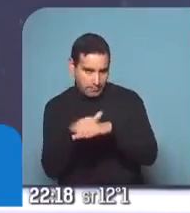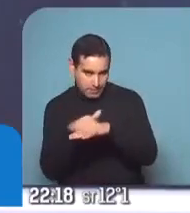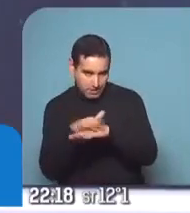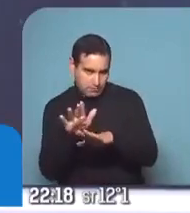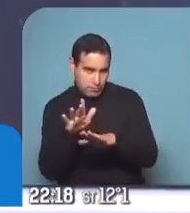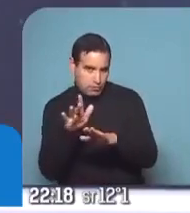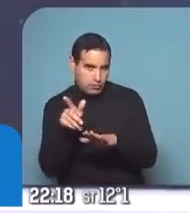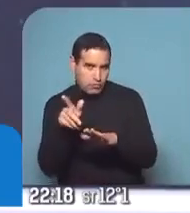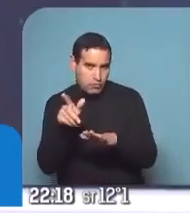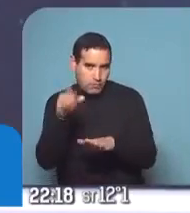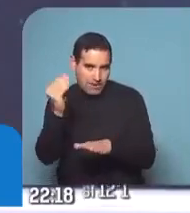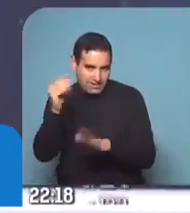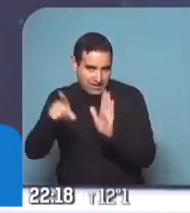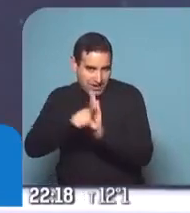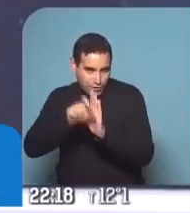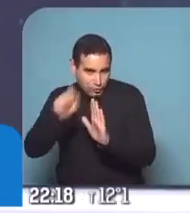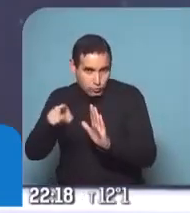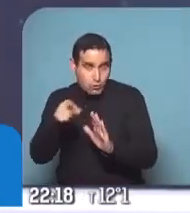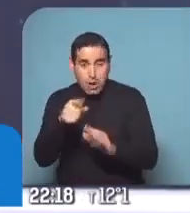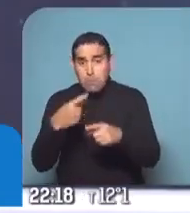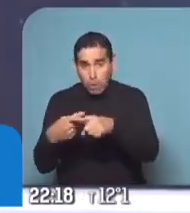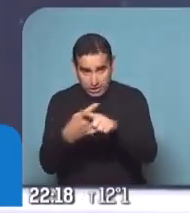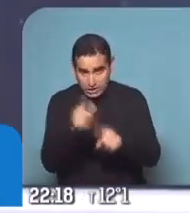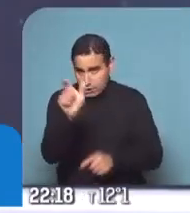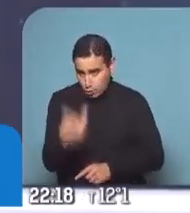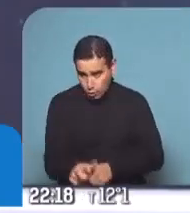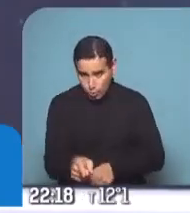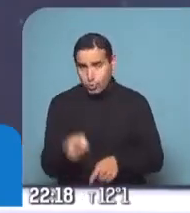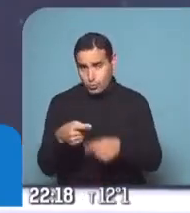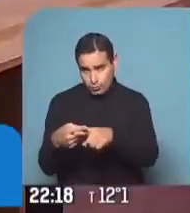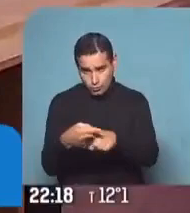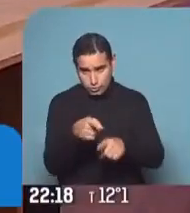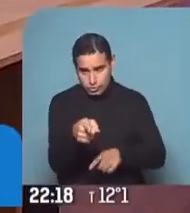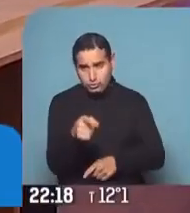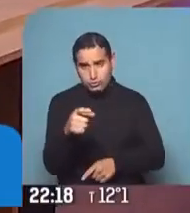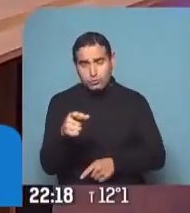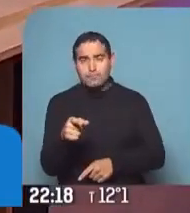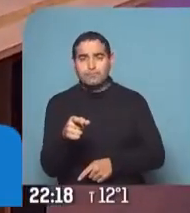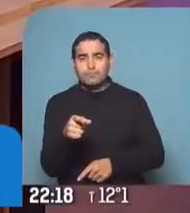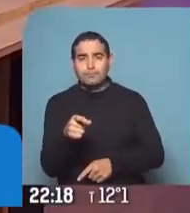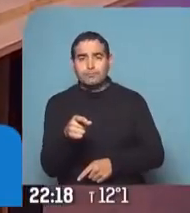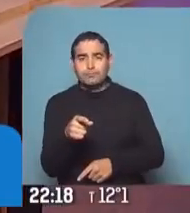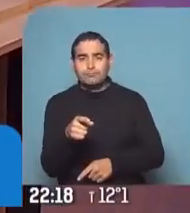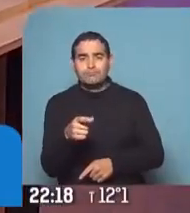Brasil, político, en este caso sería...